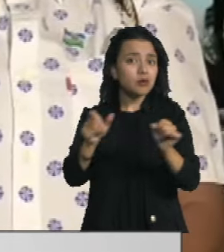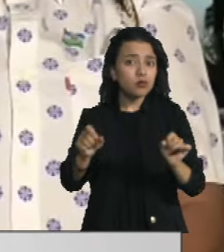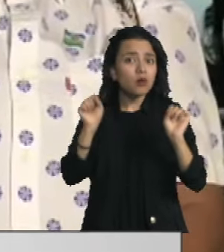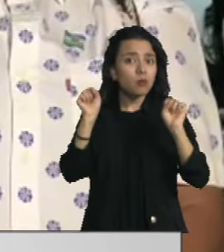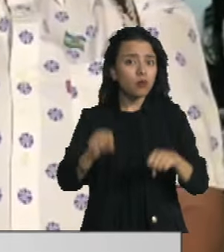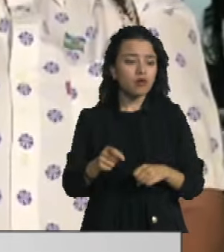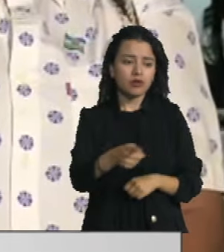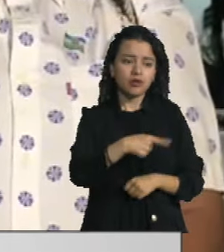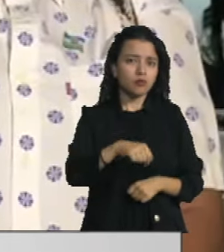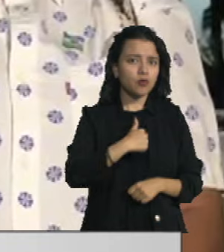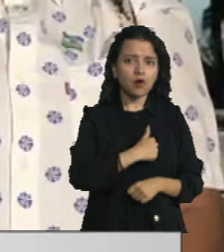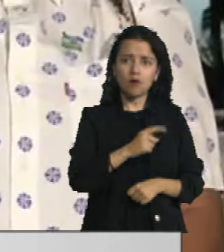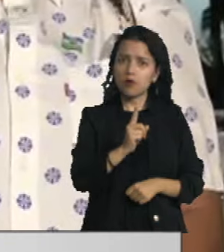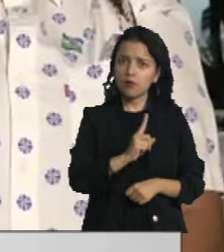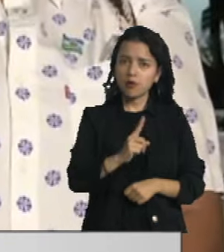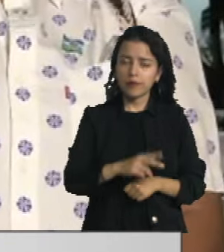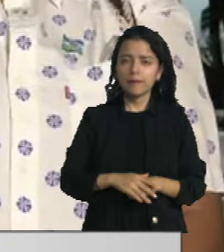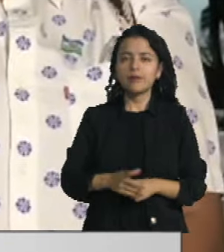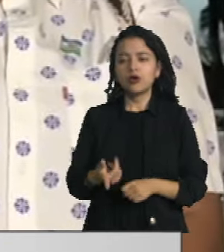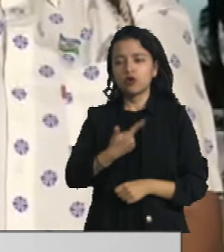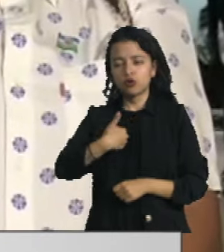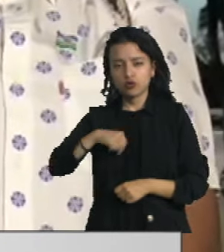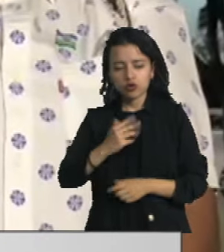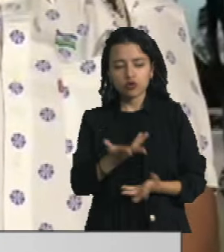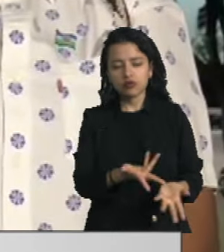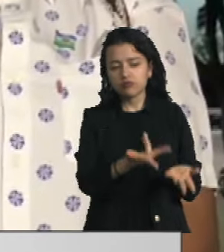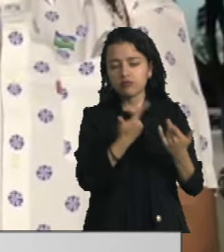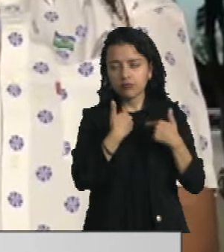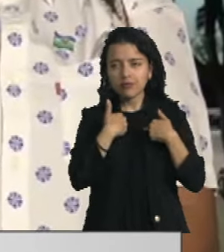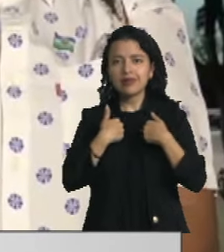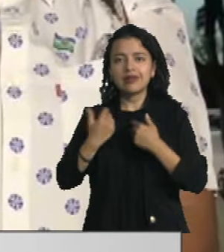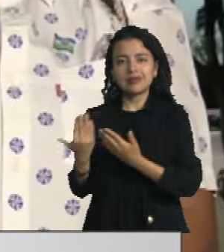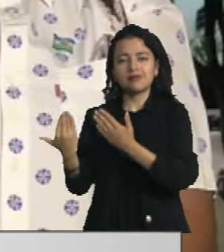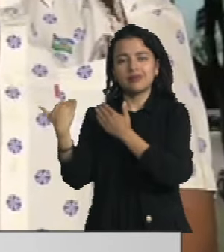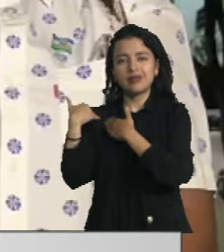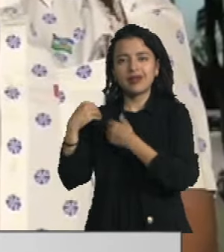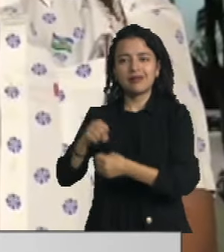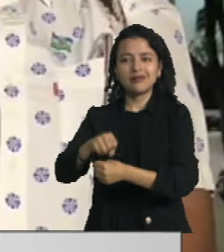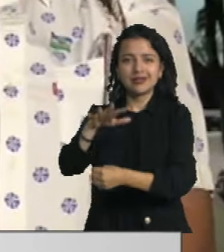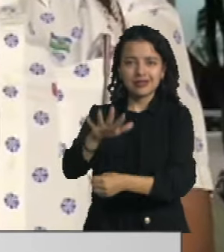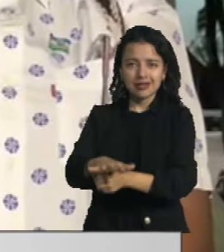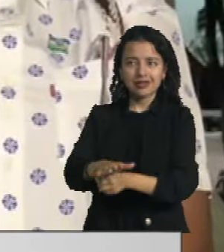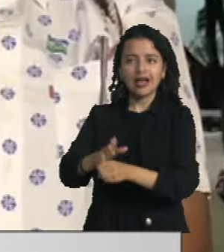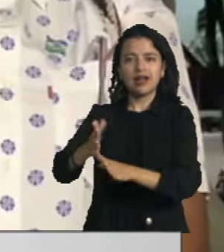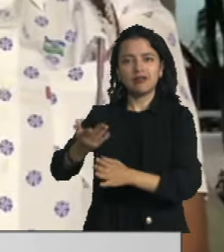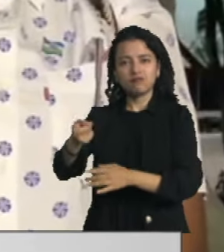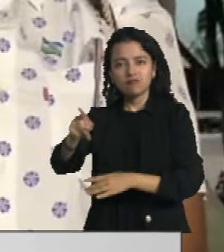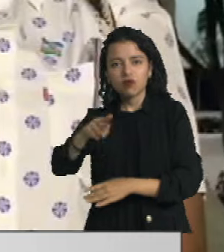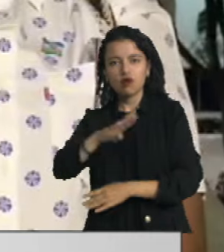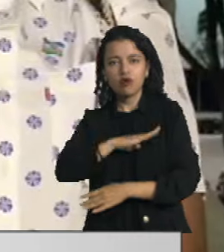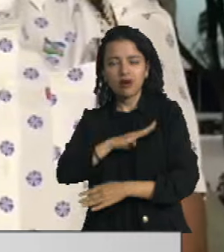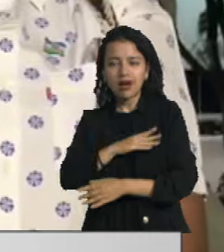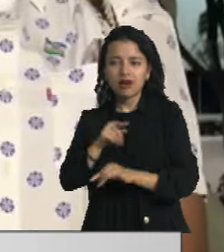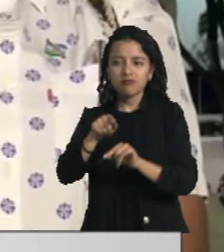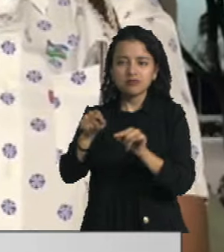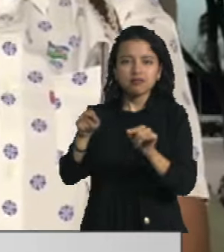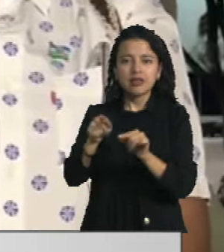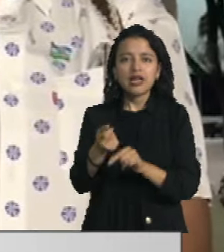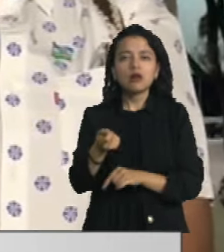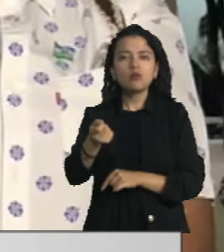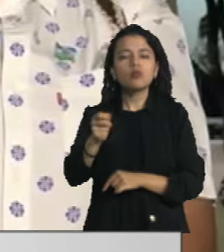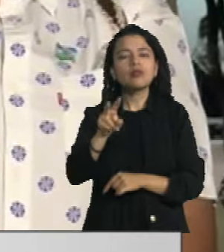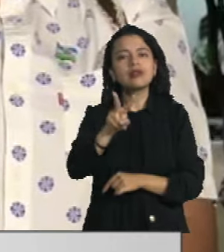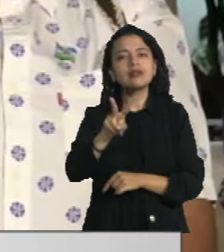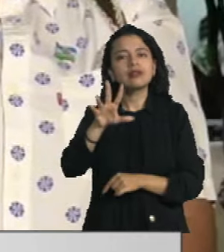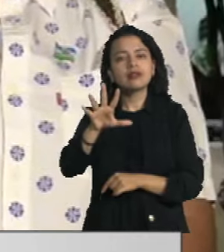están en cabeza del Gobierno Nacional, del Gobierno Departamental y el gobierno distrital, los invitamos a una mesa de trabajo el próximo 20 de agosto a